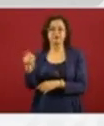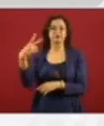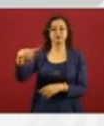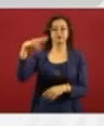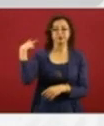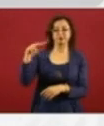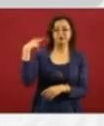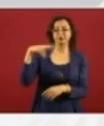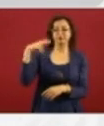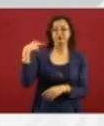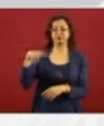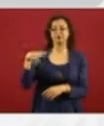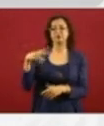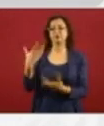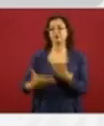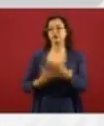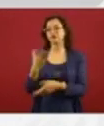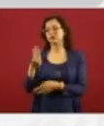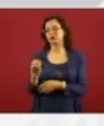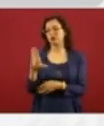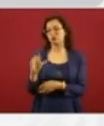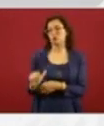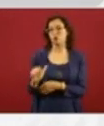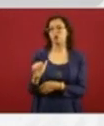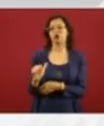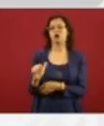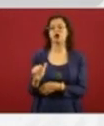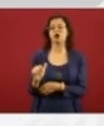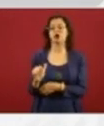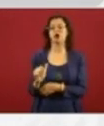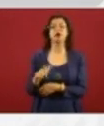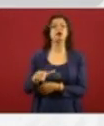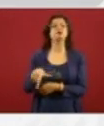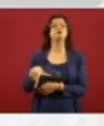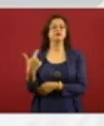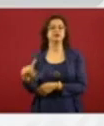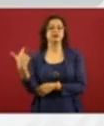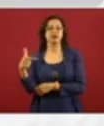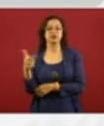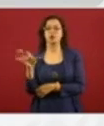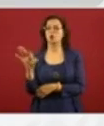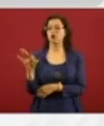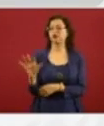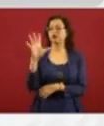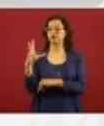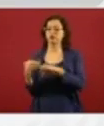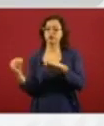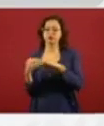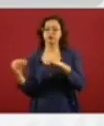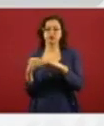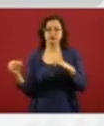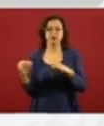en Veracruz, Veracruz, servicio Boca SADCB, 13 pesos con 45